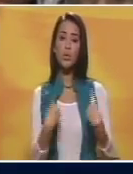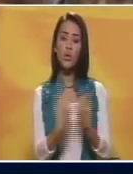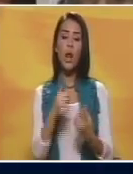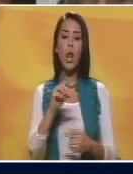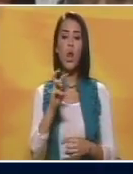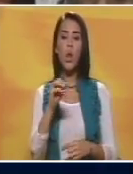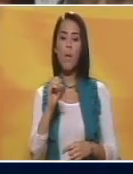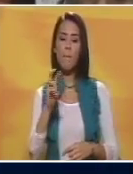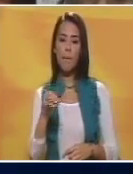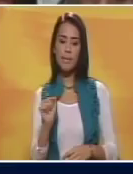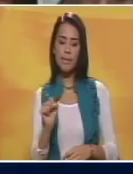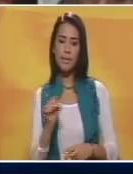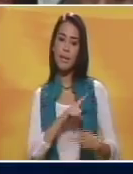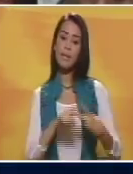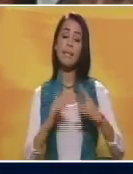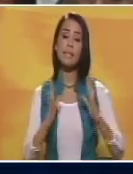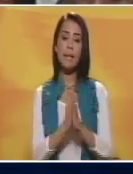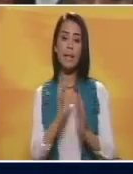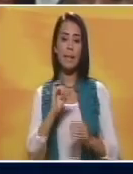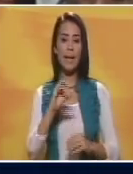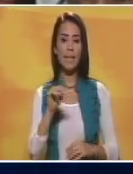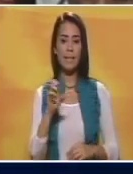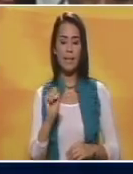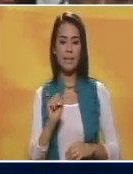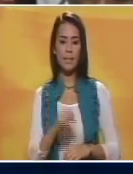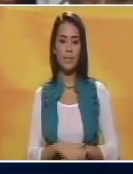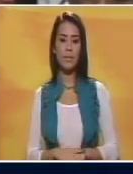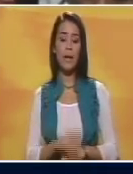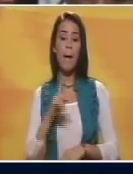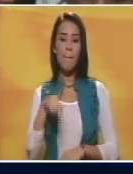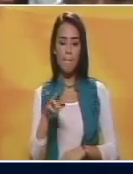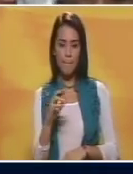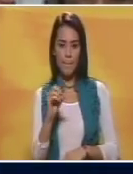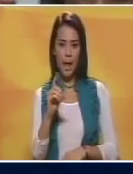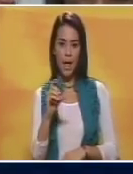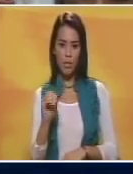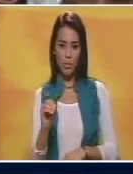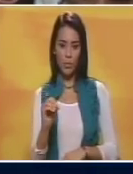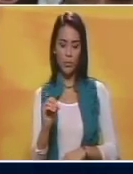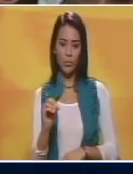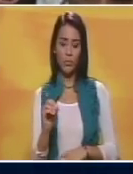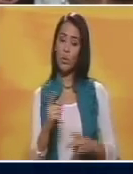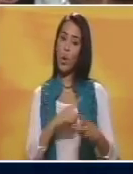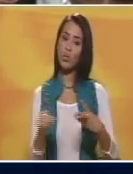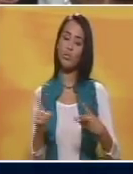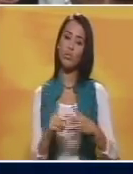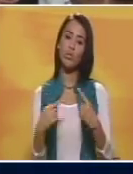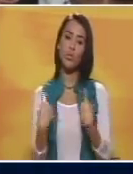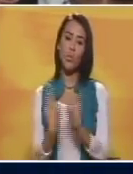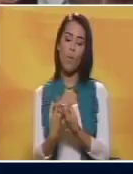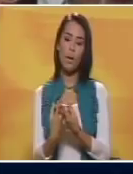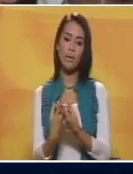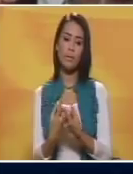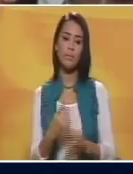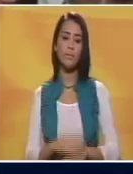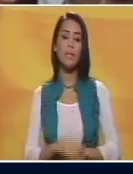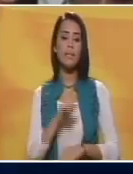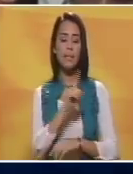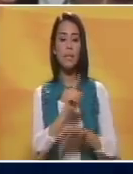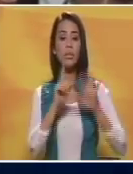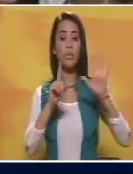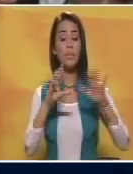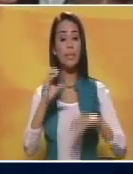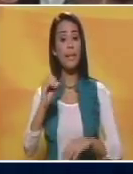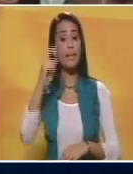de la Trinidad, Santa Inés, Prados del Este, Lomas de Monterrey, donde estamos hablando de 160 días